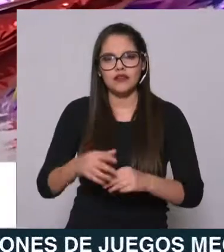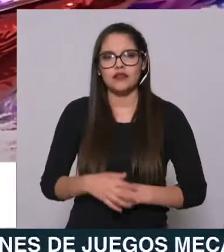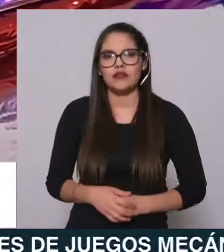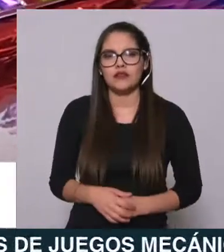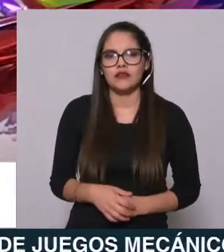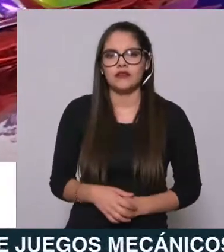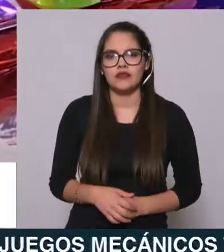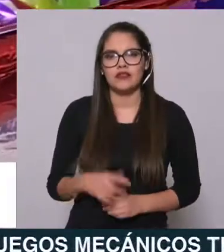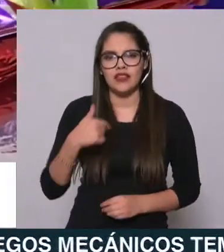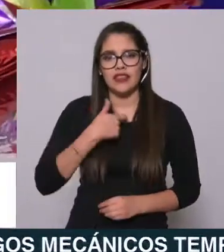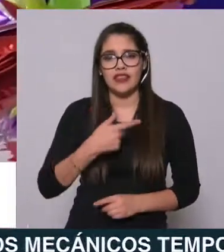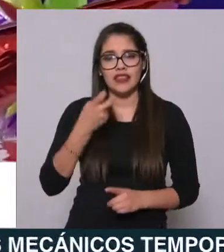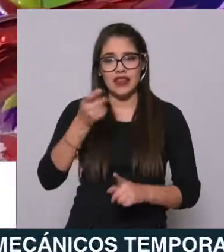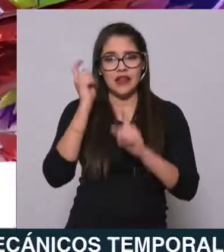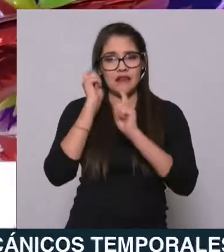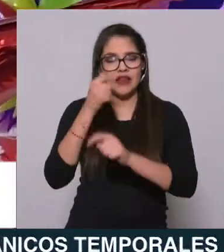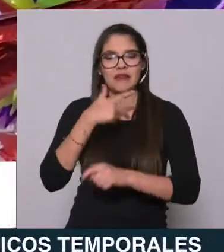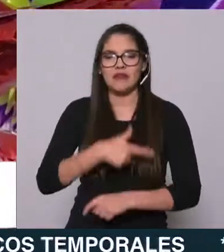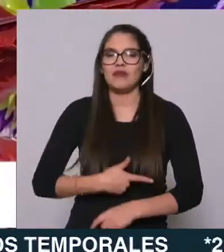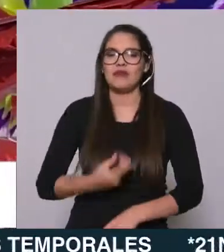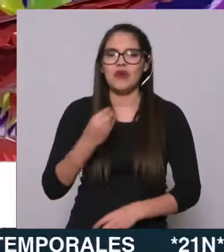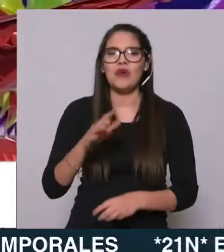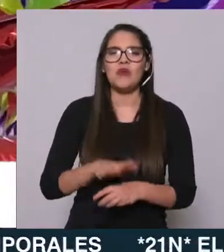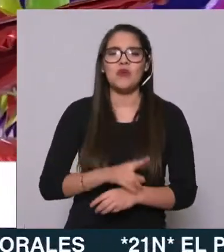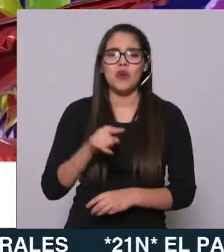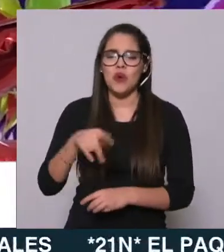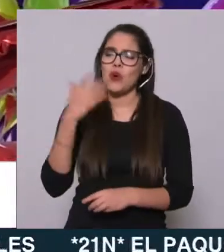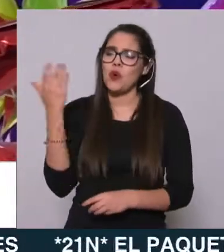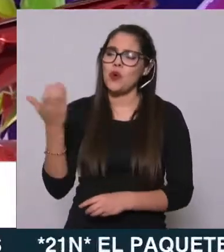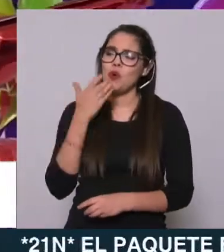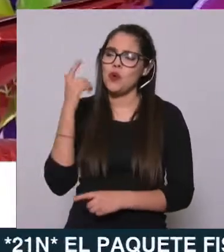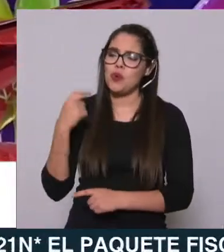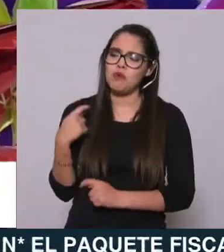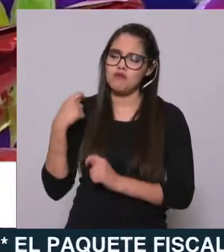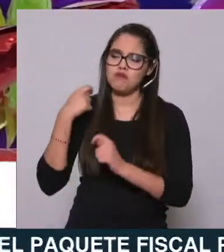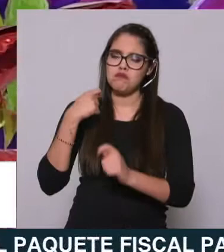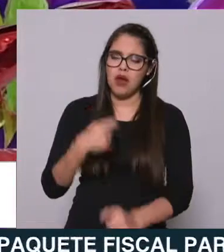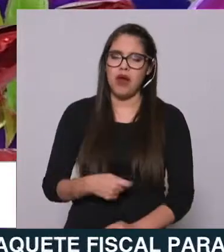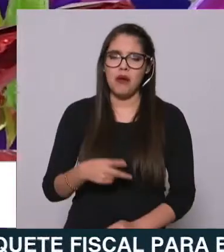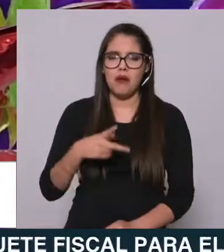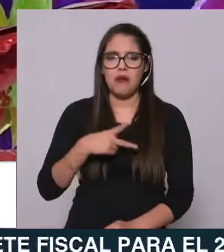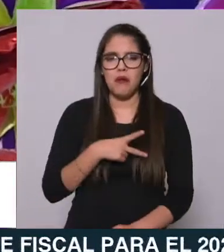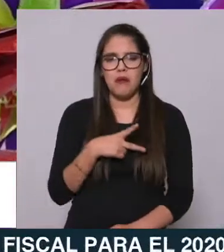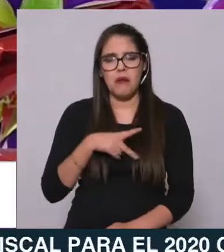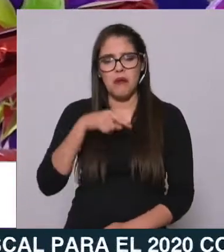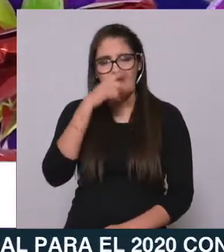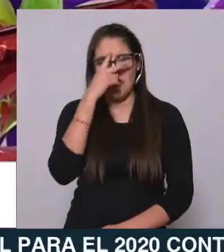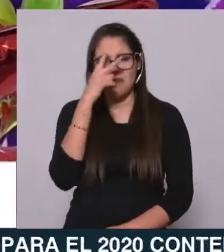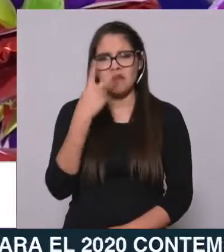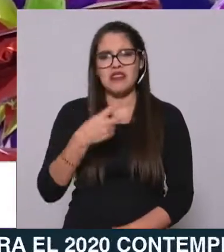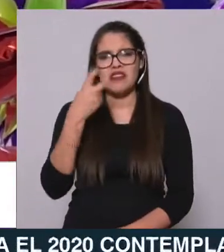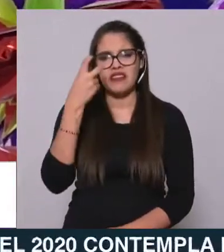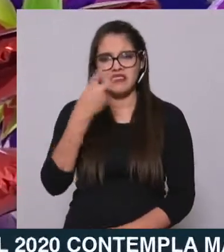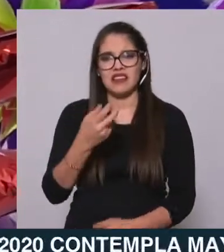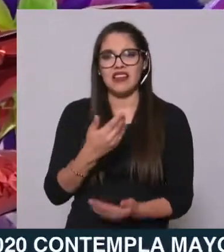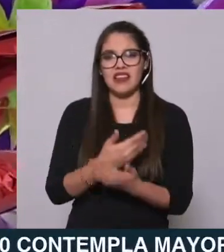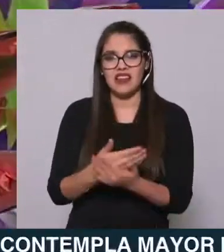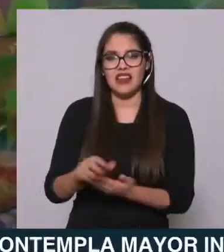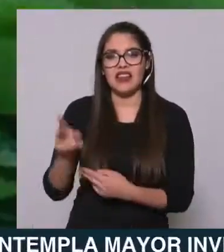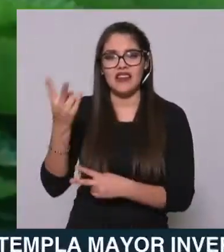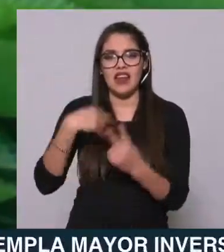esta piñata porque pues es una de las tradiciones que tenemos en México y proviene de